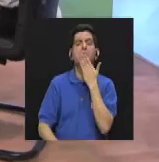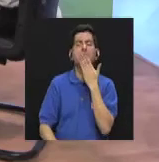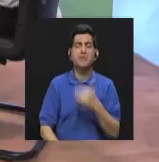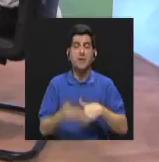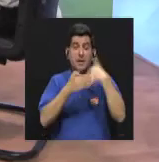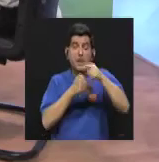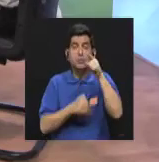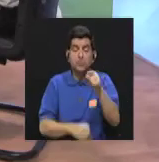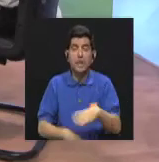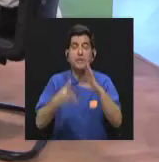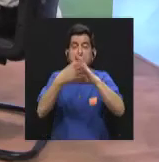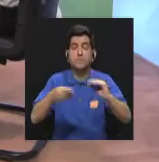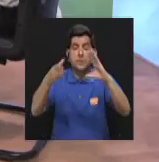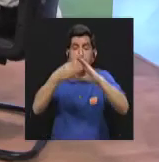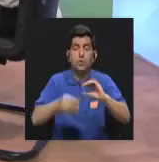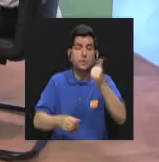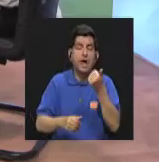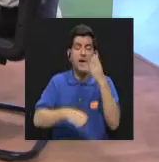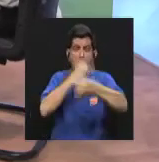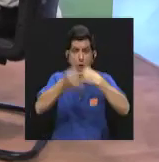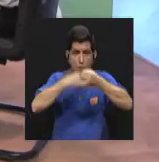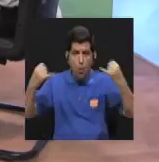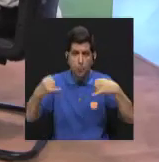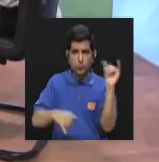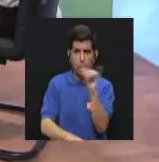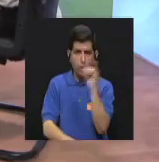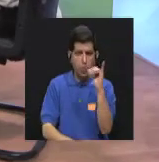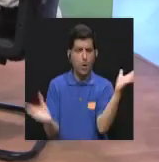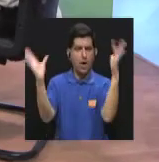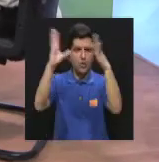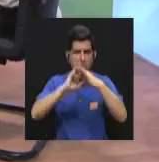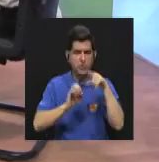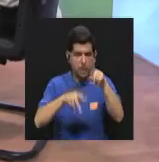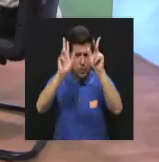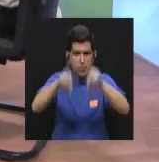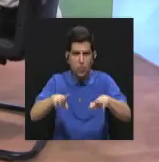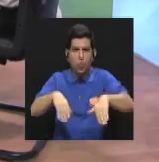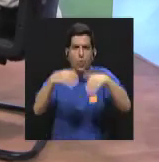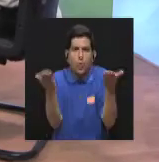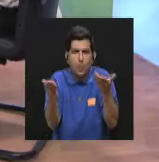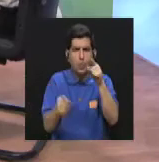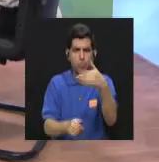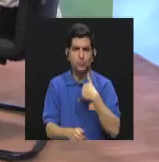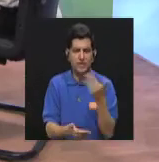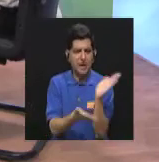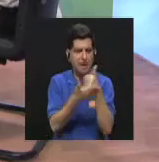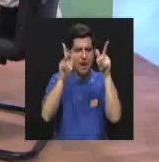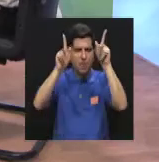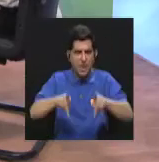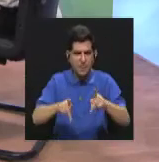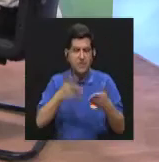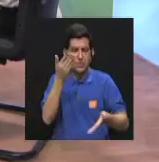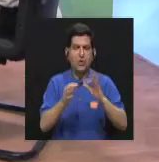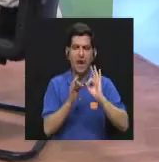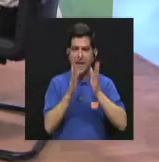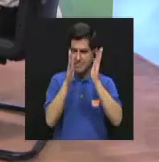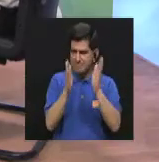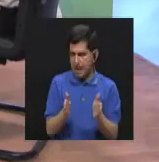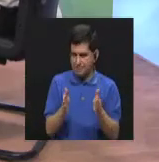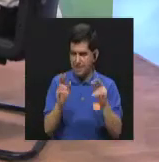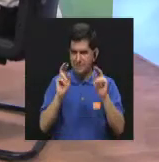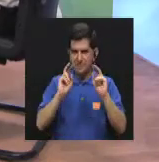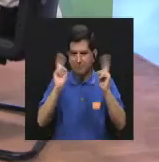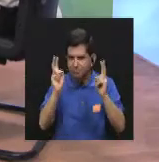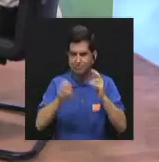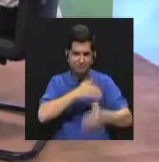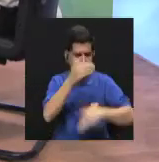planteas contar una historia en otro idioma y además relacionarte con ellos? O sea, ¿contabas con alguien que un intérprete o ¿Cómo